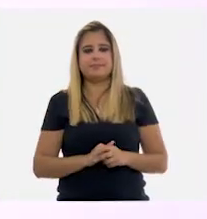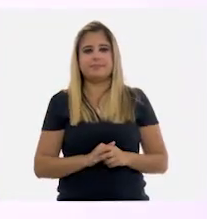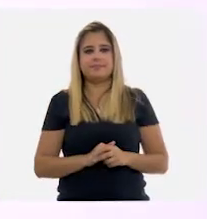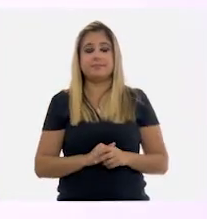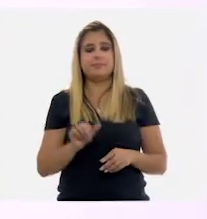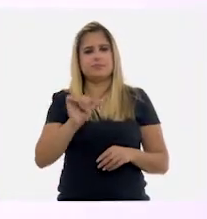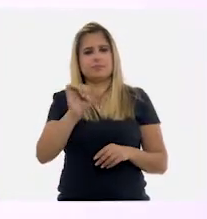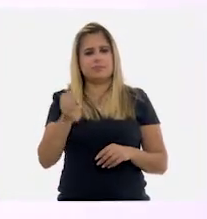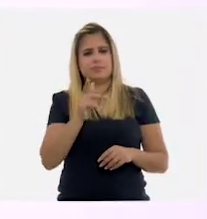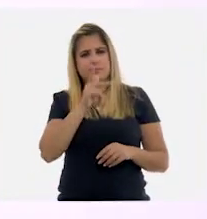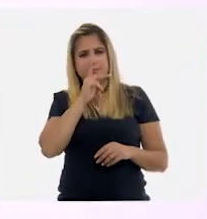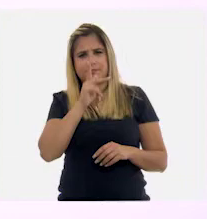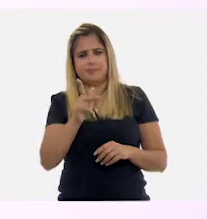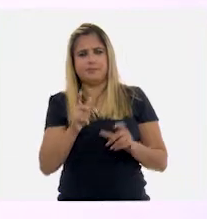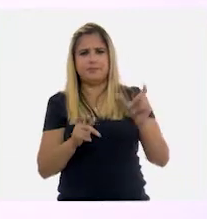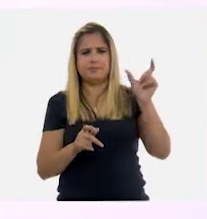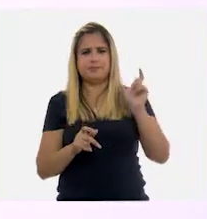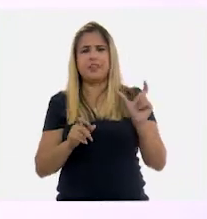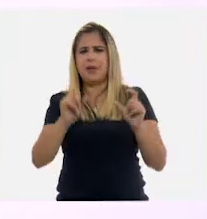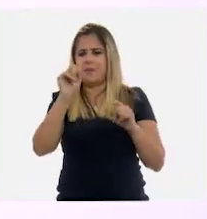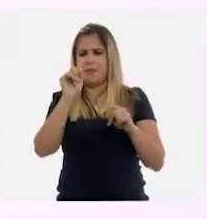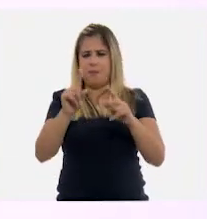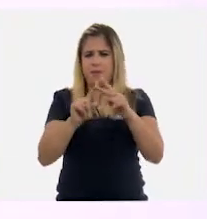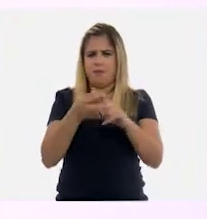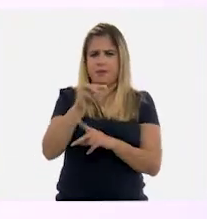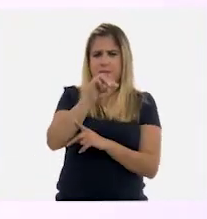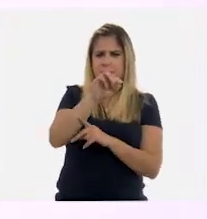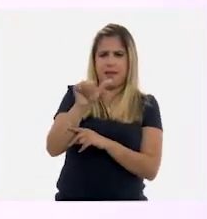Y otra palabra que inicia igual